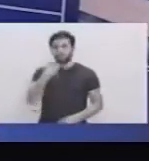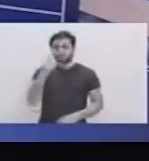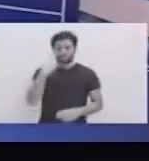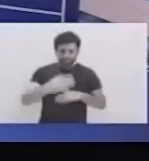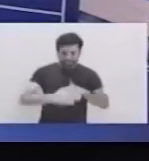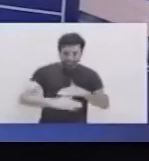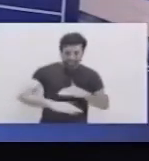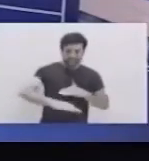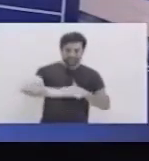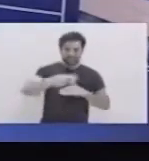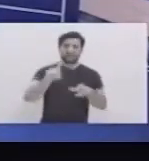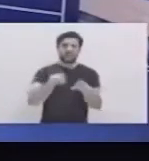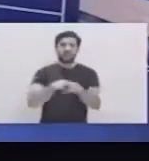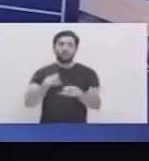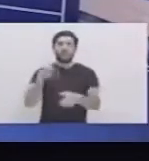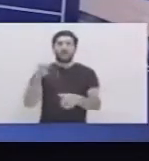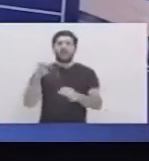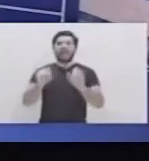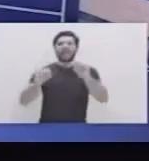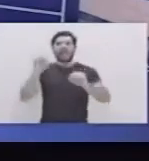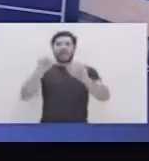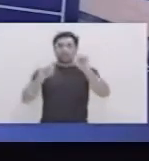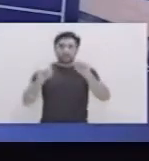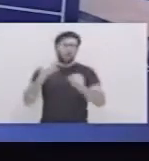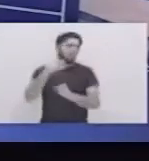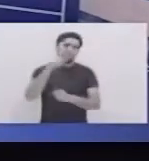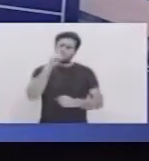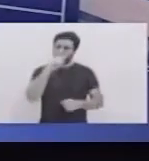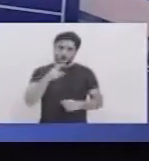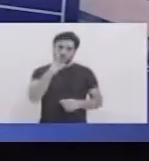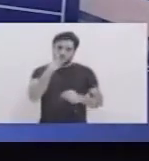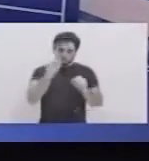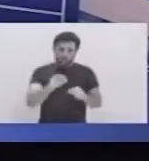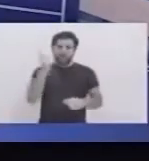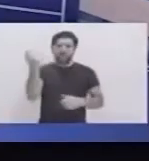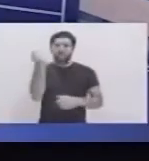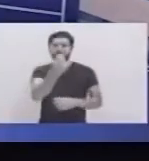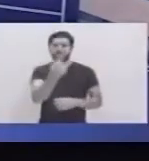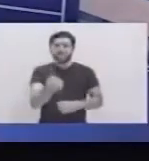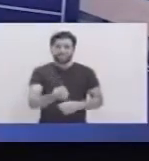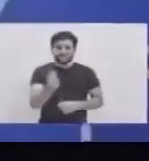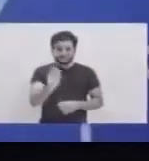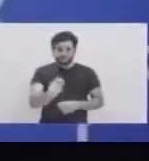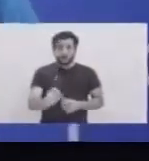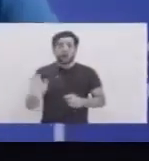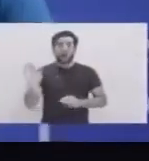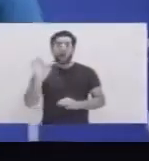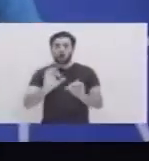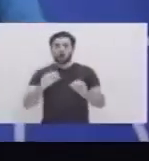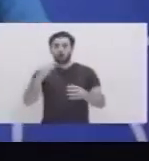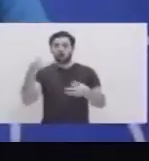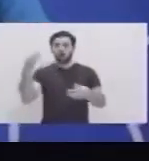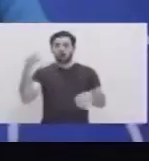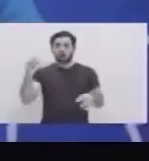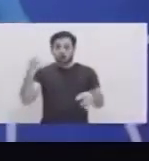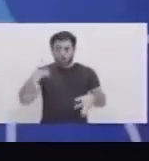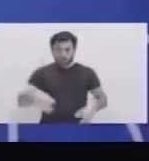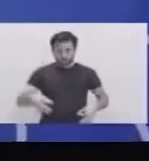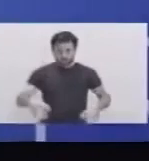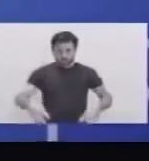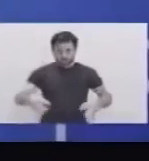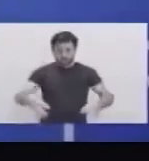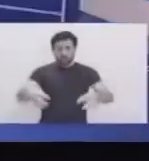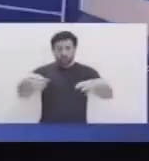Ustedes pueden observar que acá en el suelo yo tengo una pequeña escalera. Ustedes en casa la pueden dibujar con yeso o pueden colocar hojas de